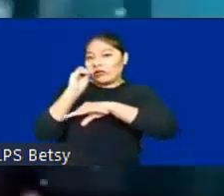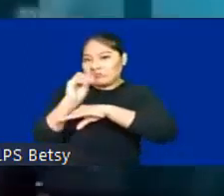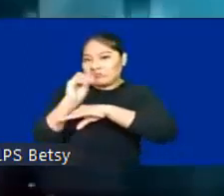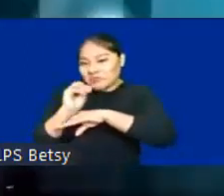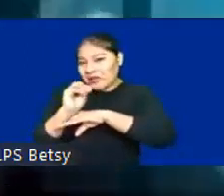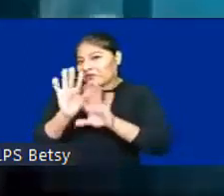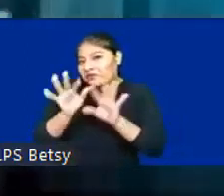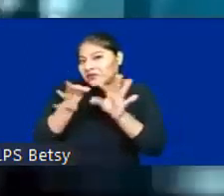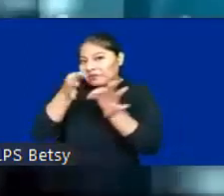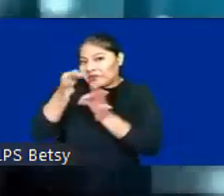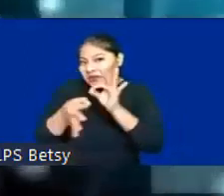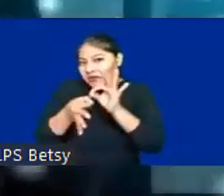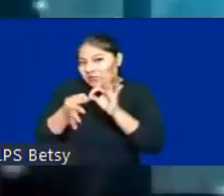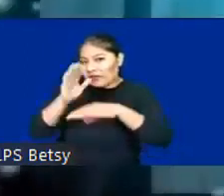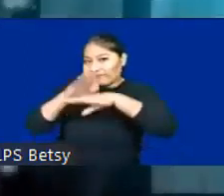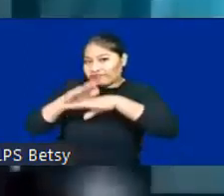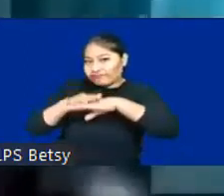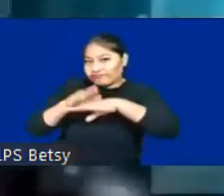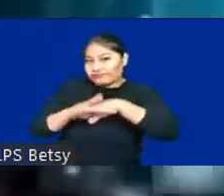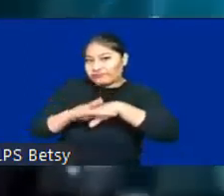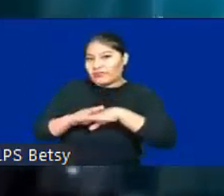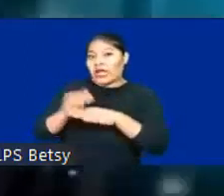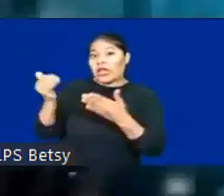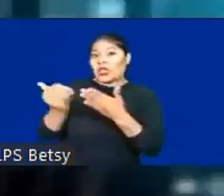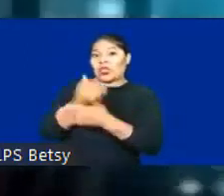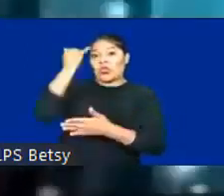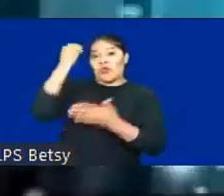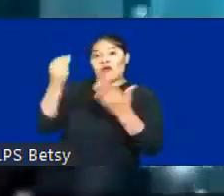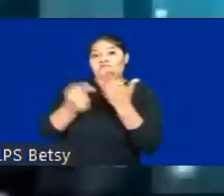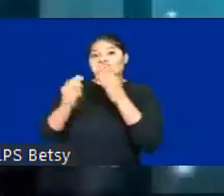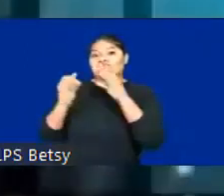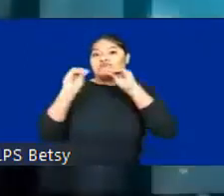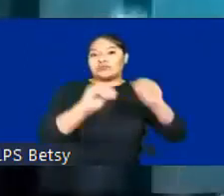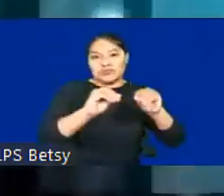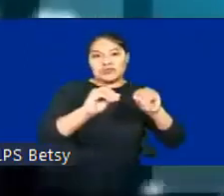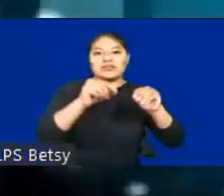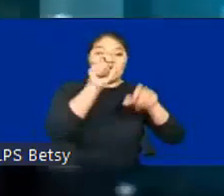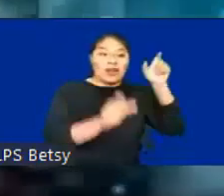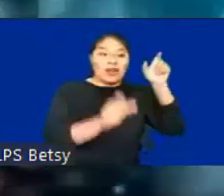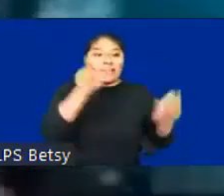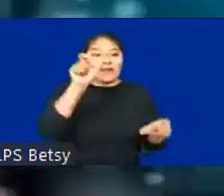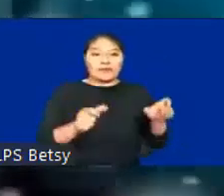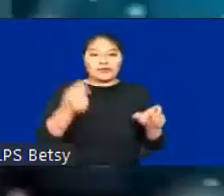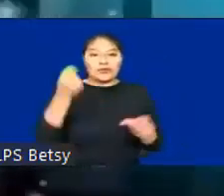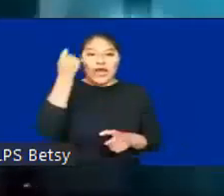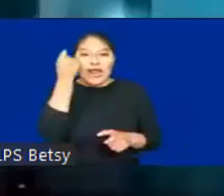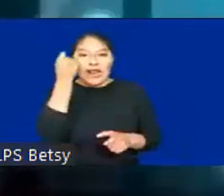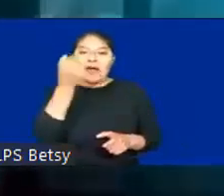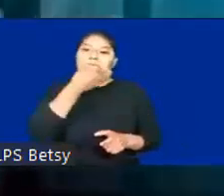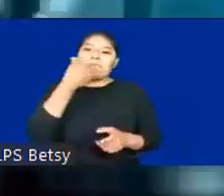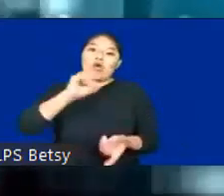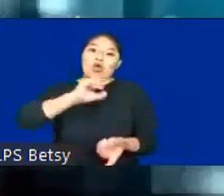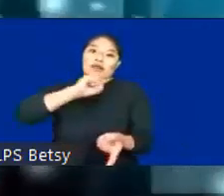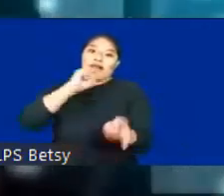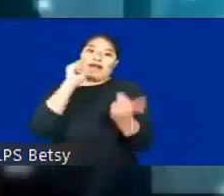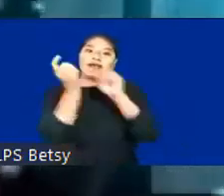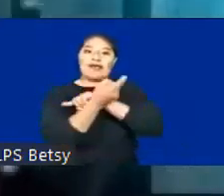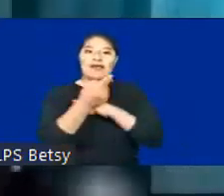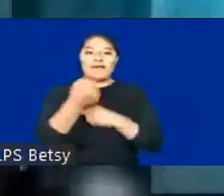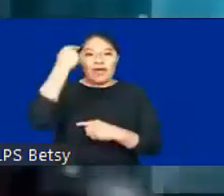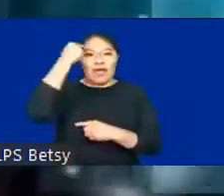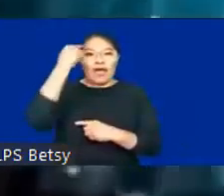servicios digitales, sino también transformar culturalmente a los ciudadanos, por un lado, y también al personal